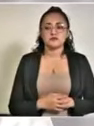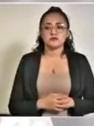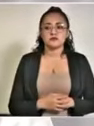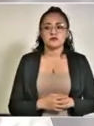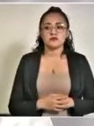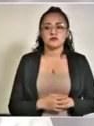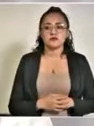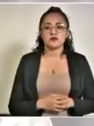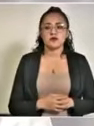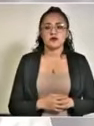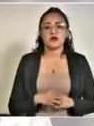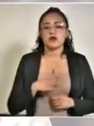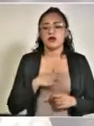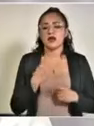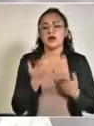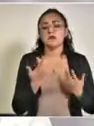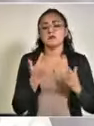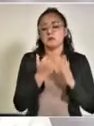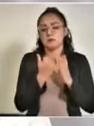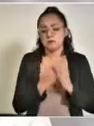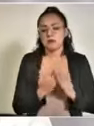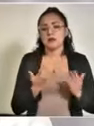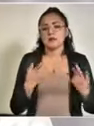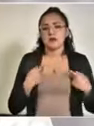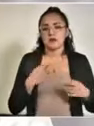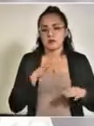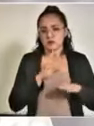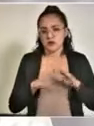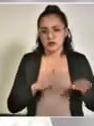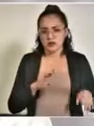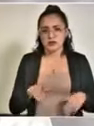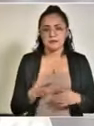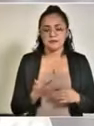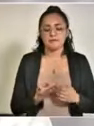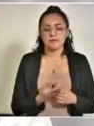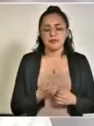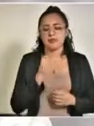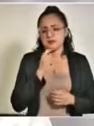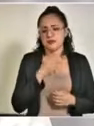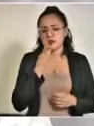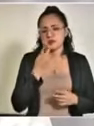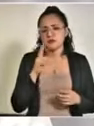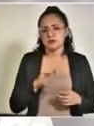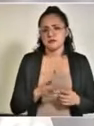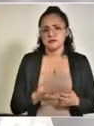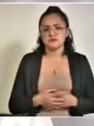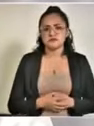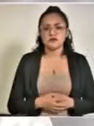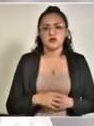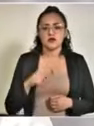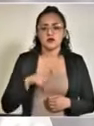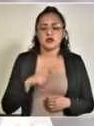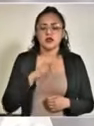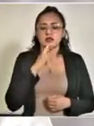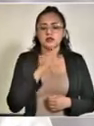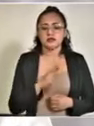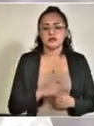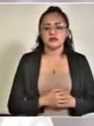Ha habido una disminución de fallecimientos y eso también hay que decirlo. Hoy